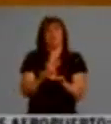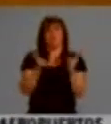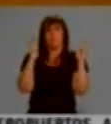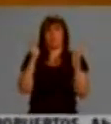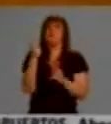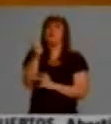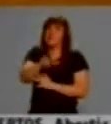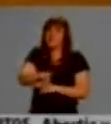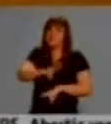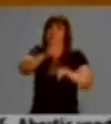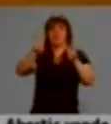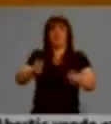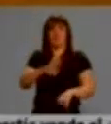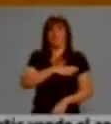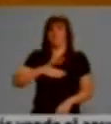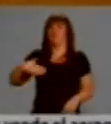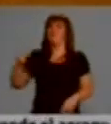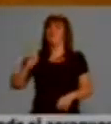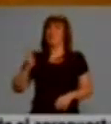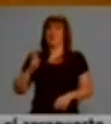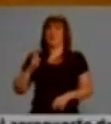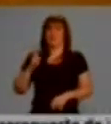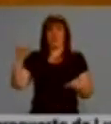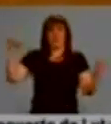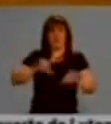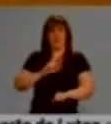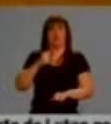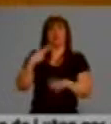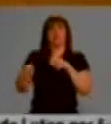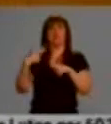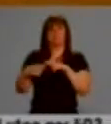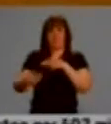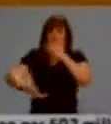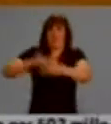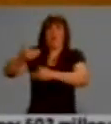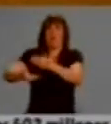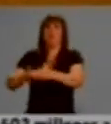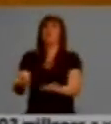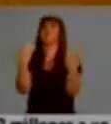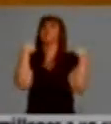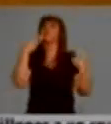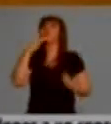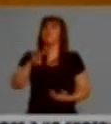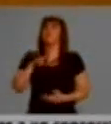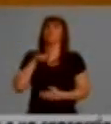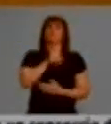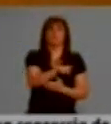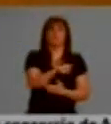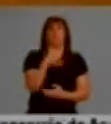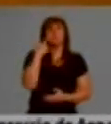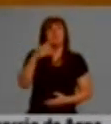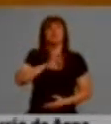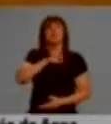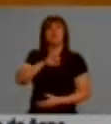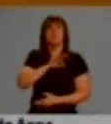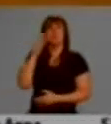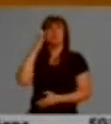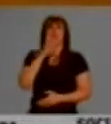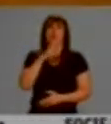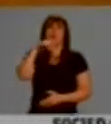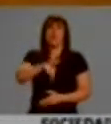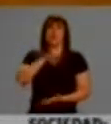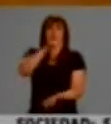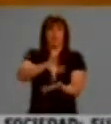de no querer salir de la crisis política, es usted responsable. Mire, señor Rajoy, comparece usted también